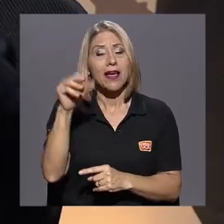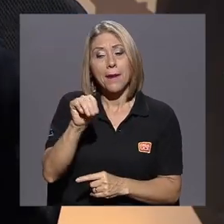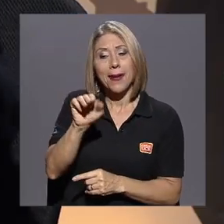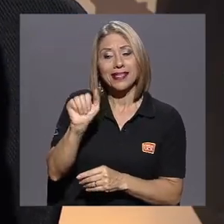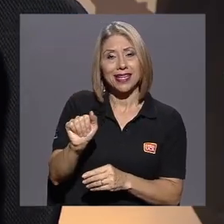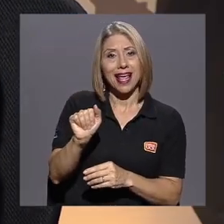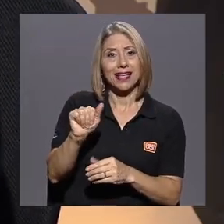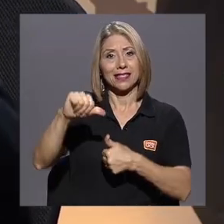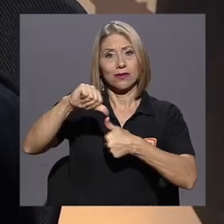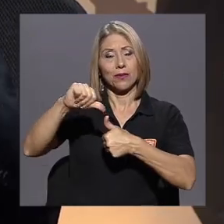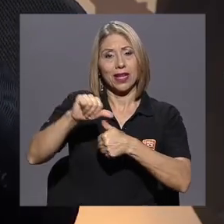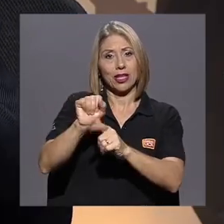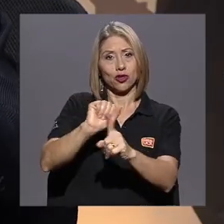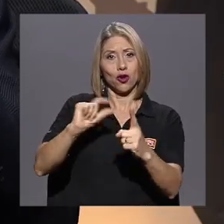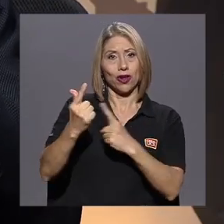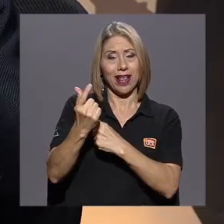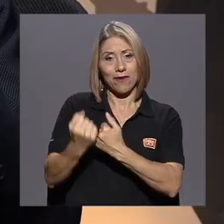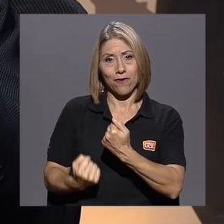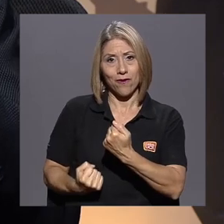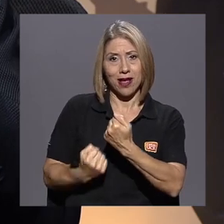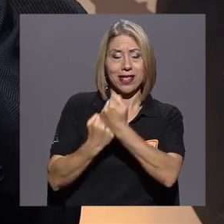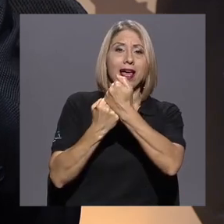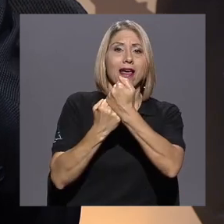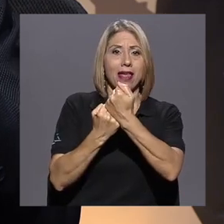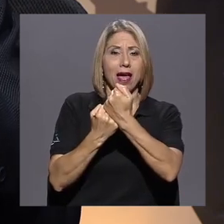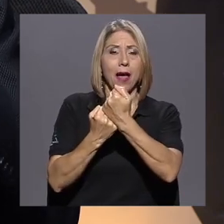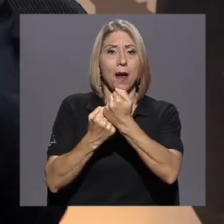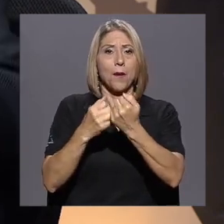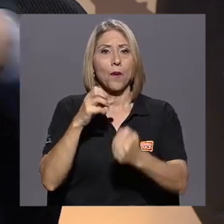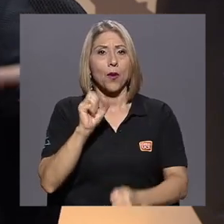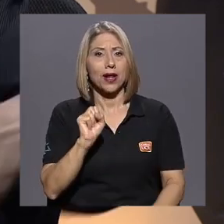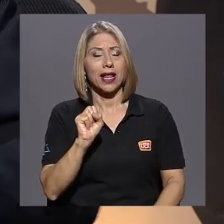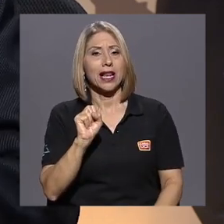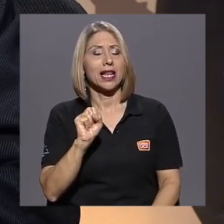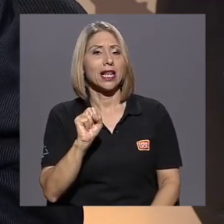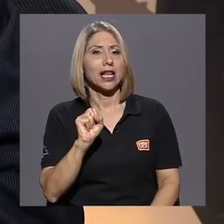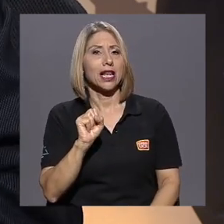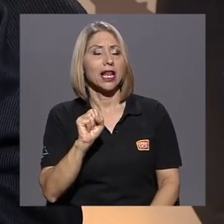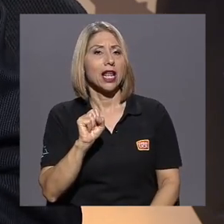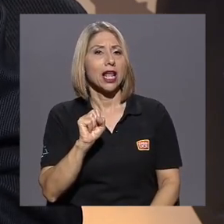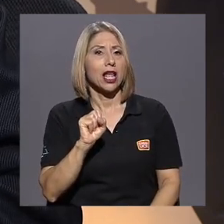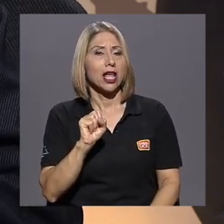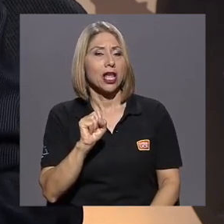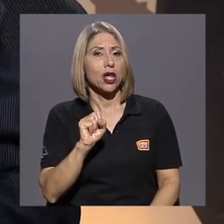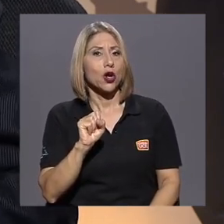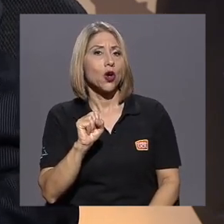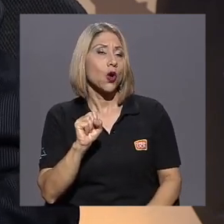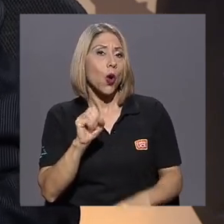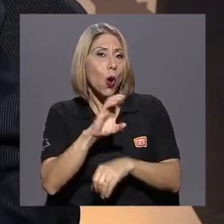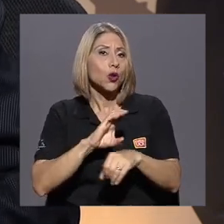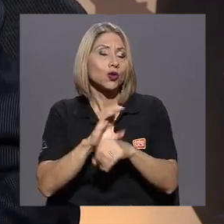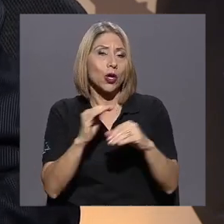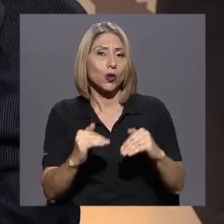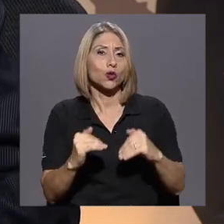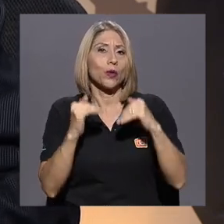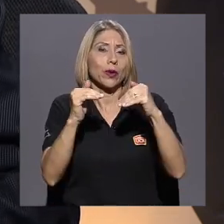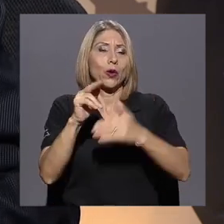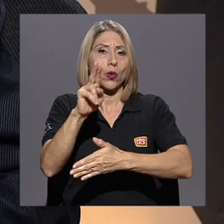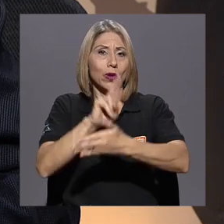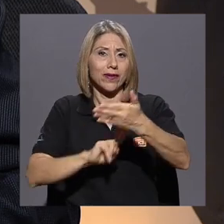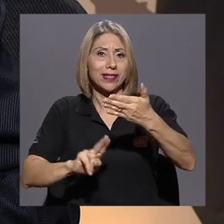en Sociología, que fue apoyada por el SUCA, por el Consejo Superior Universitario